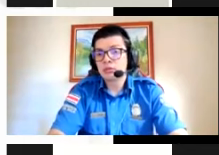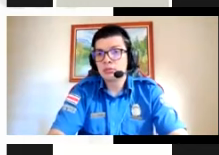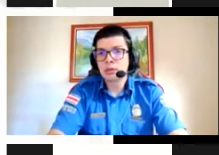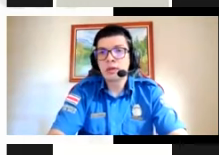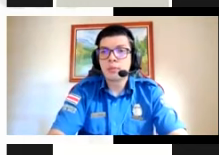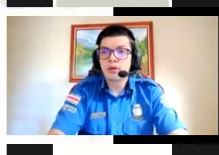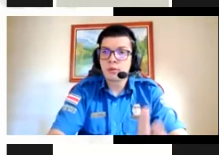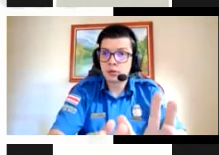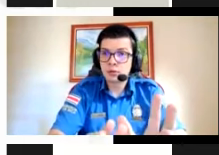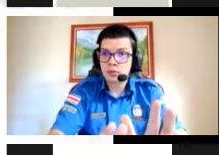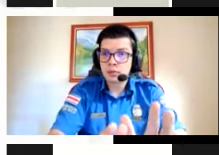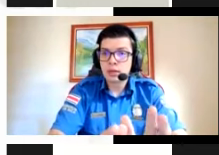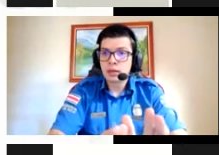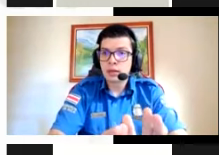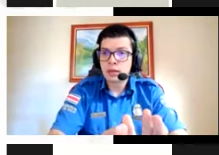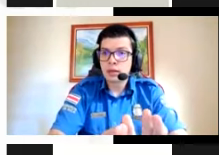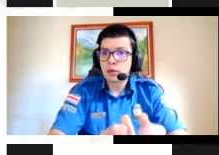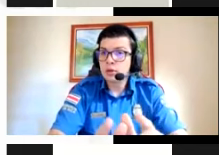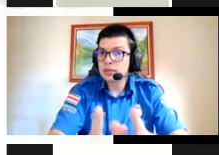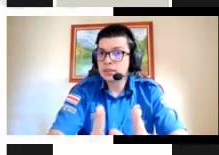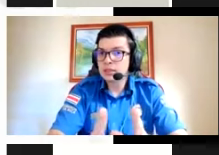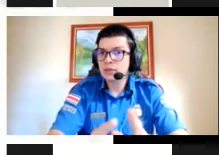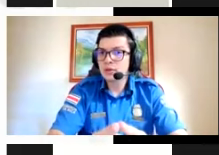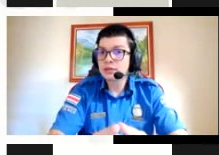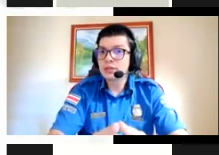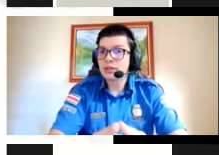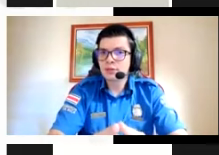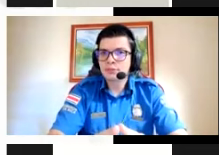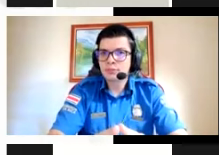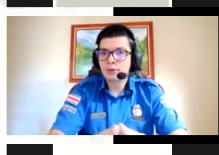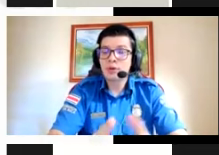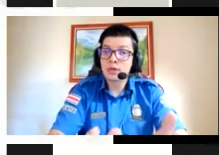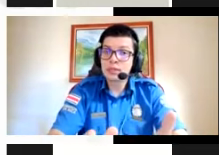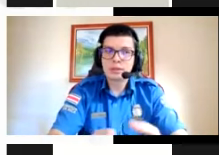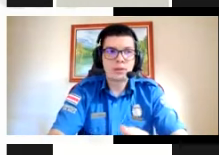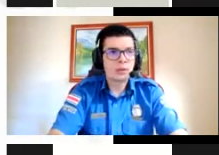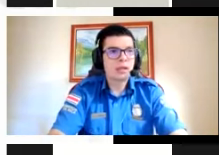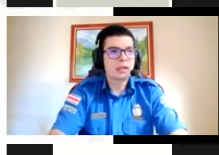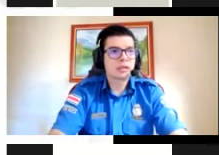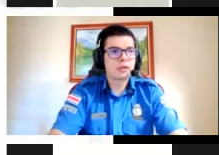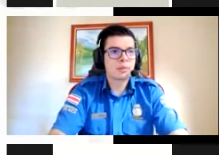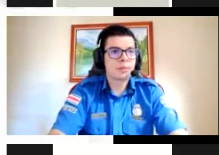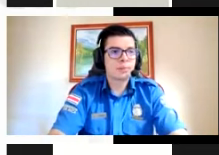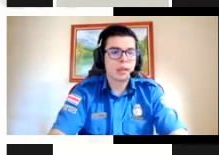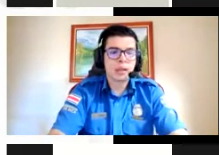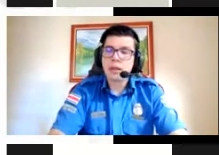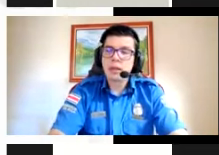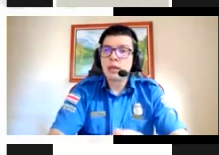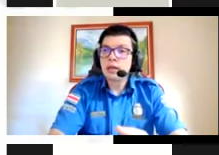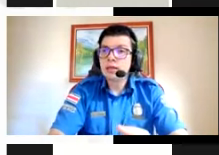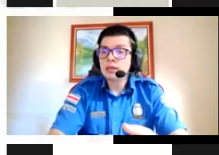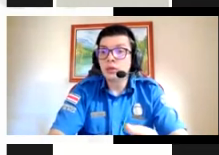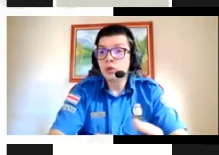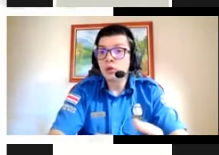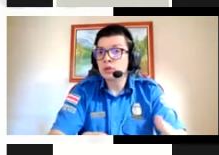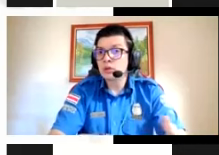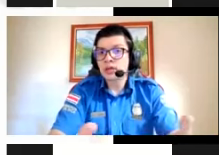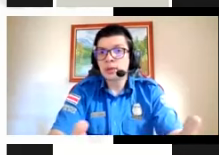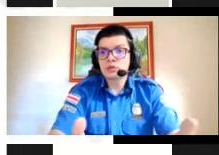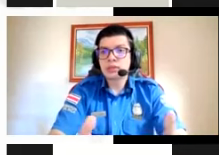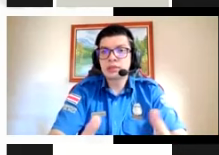aislado? Pues bueno, lo interesante de todo esto es que no, o lo triste más bien, es que no. No